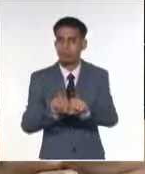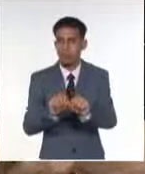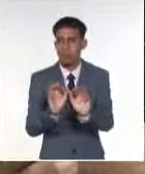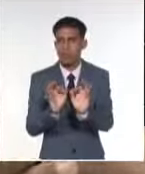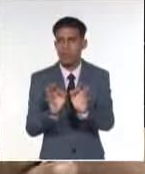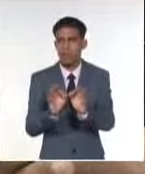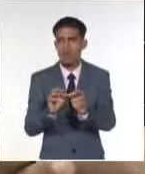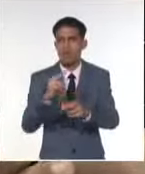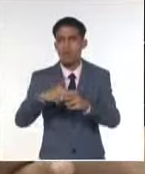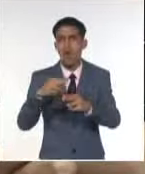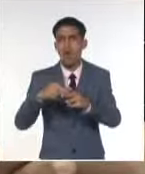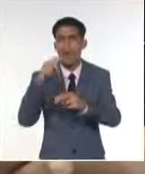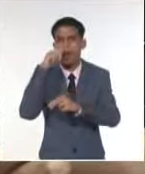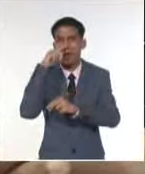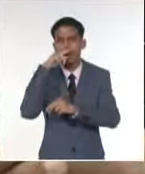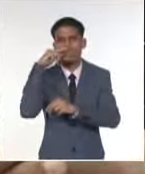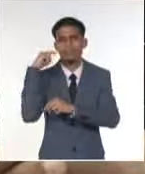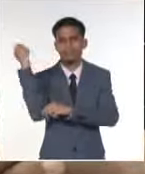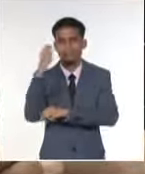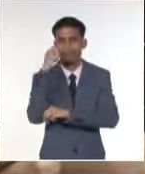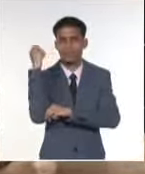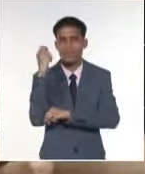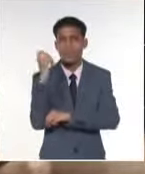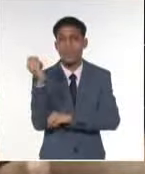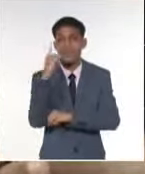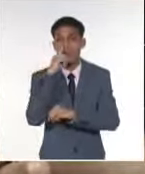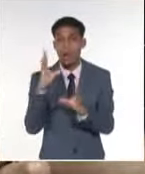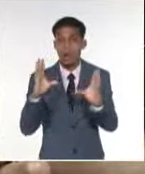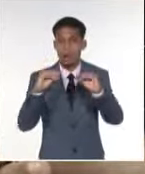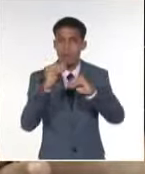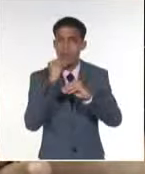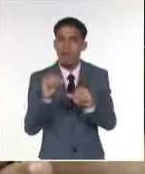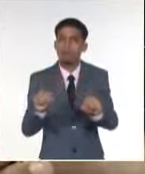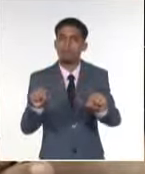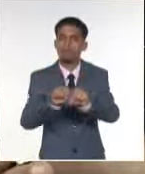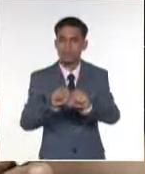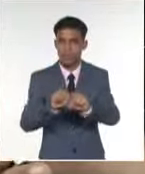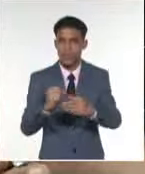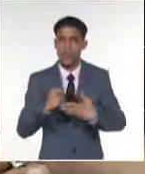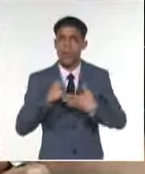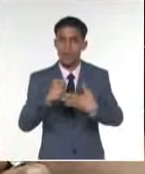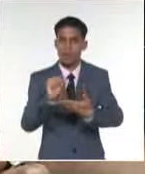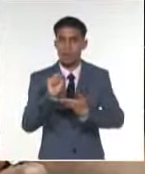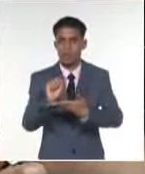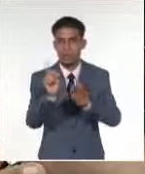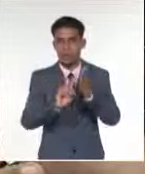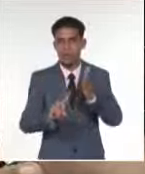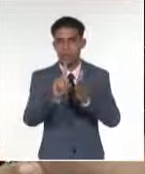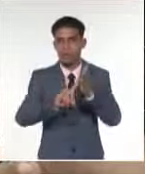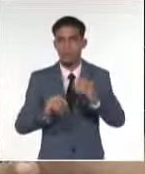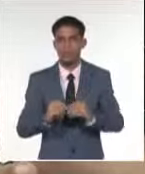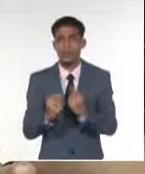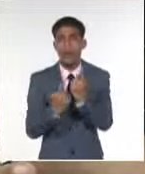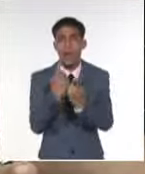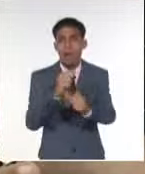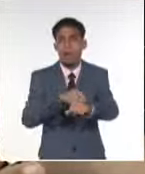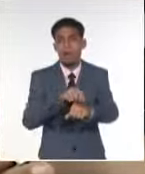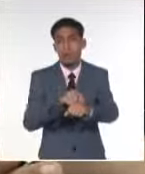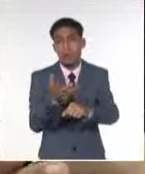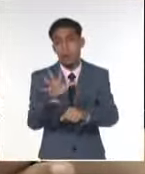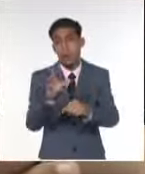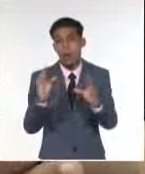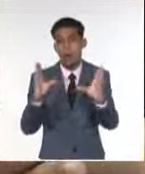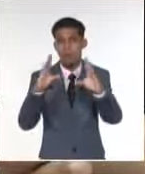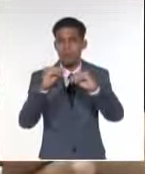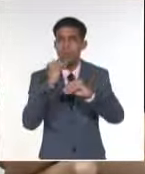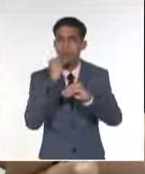si se incorpora a finales de la noche, pudiera cambiar esta condición y poder, en algún momento de la madrugada, poder cerrar la carga, porque la